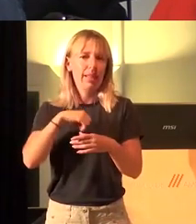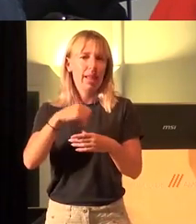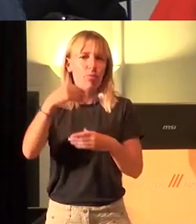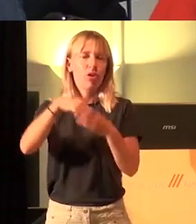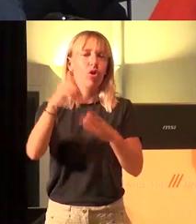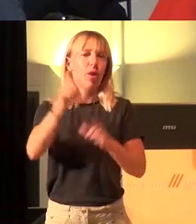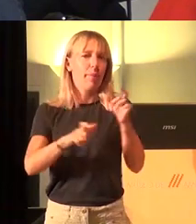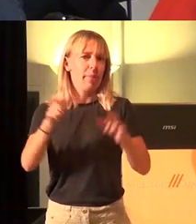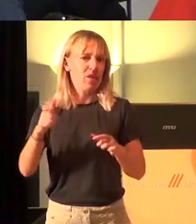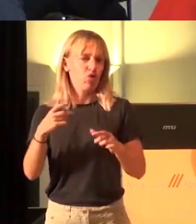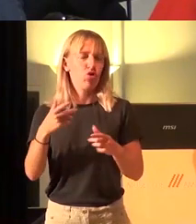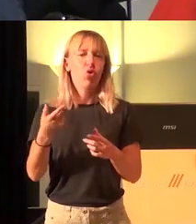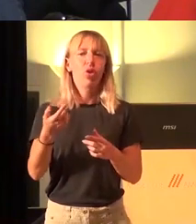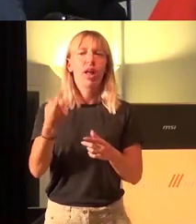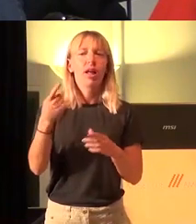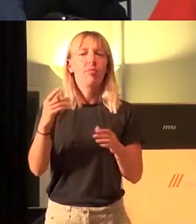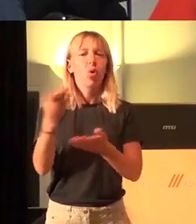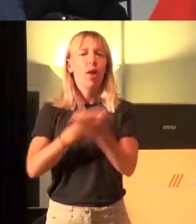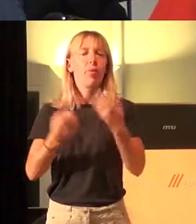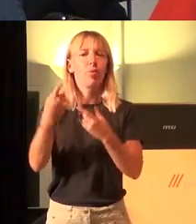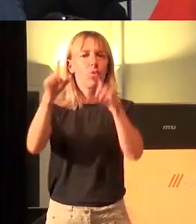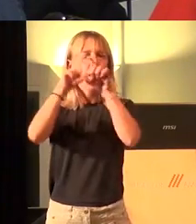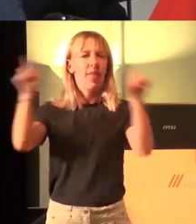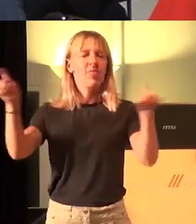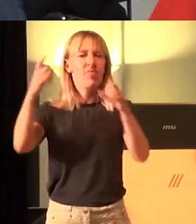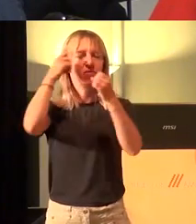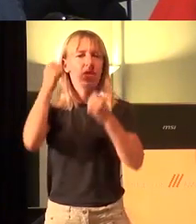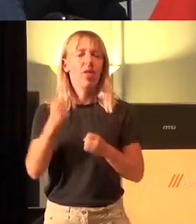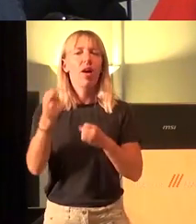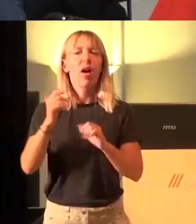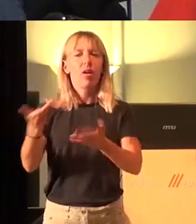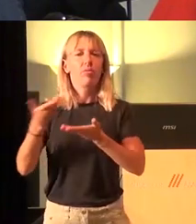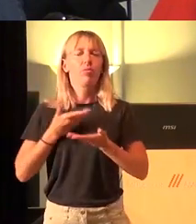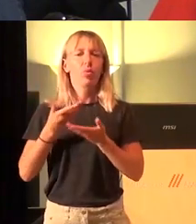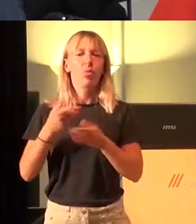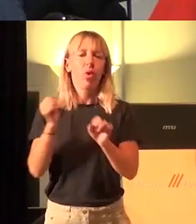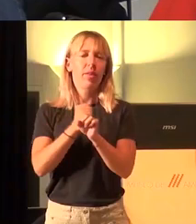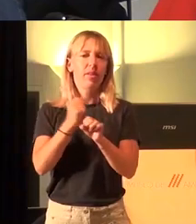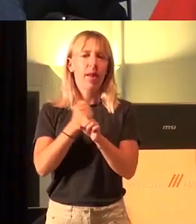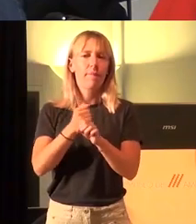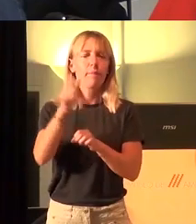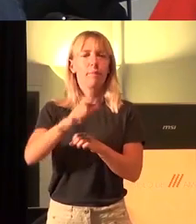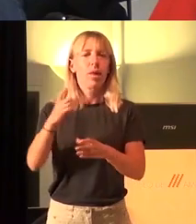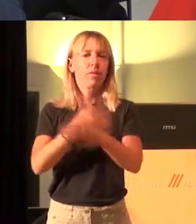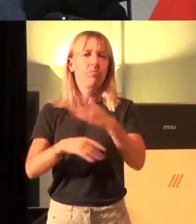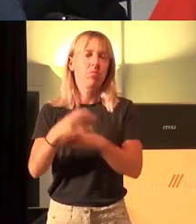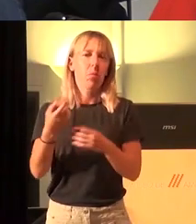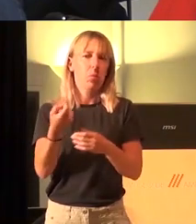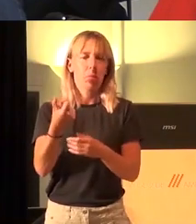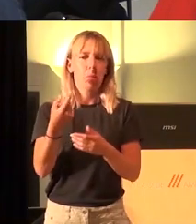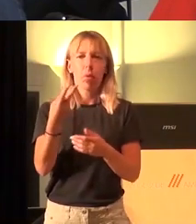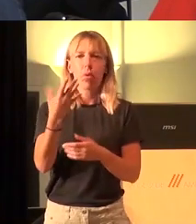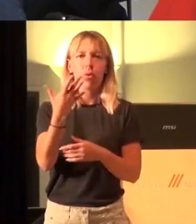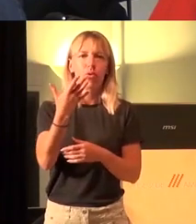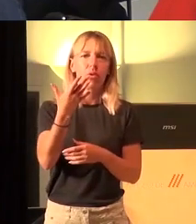personal. Colaboramos con una entidad que nos ayuda a incorporar personal con discapacidad. Somos pequeños, somos 50 personas, pero tenemos